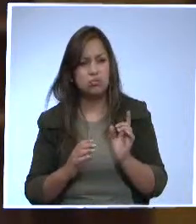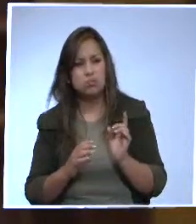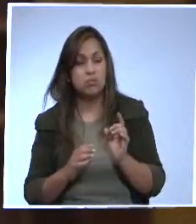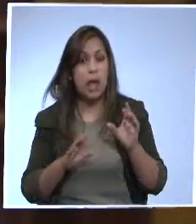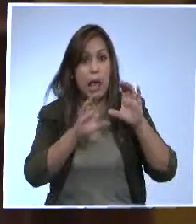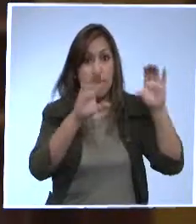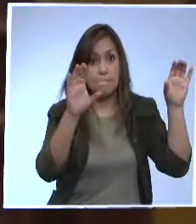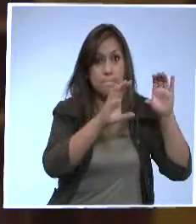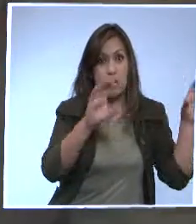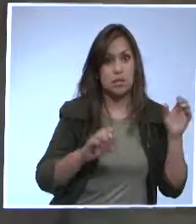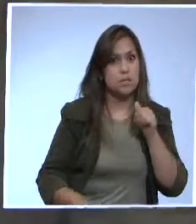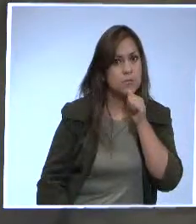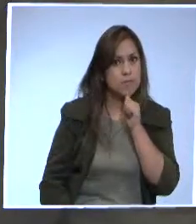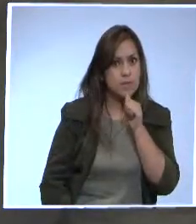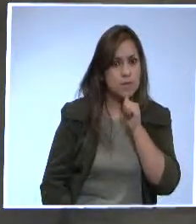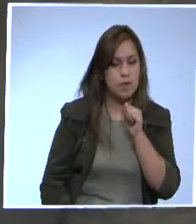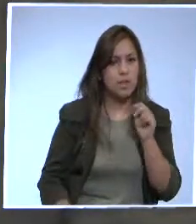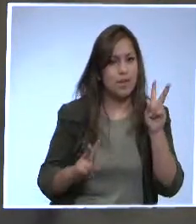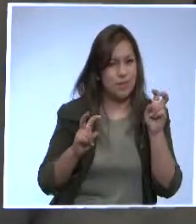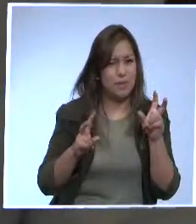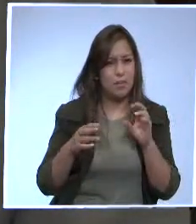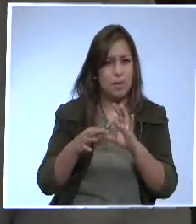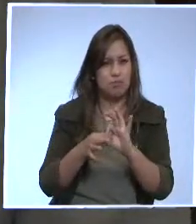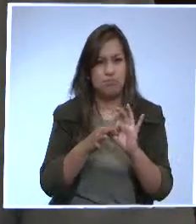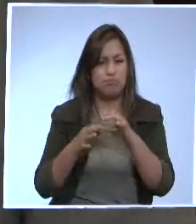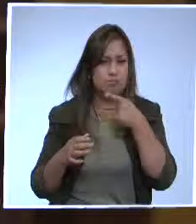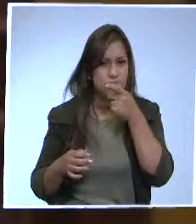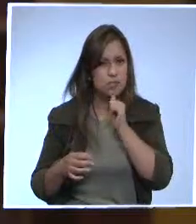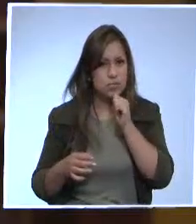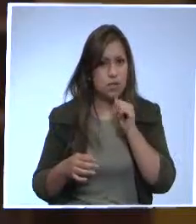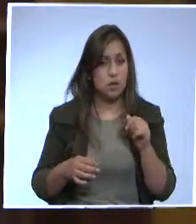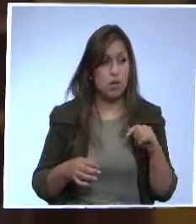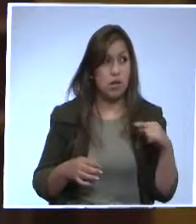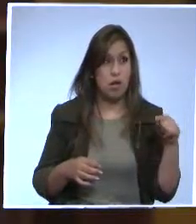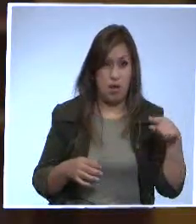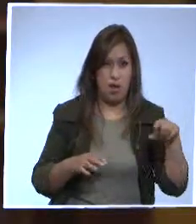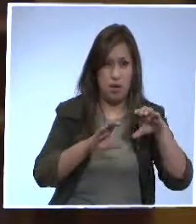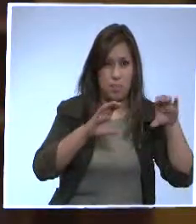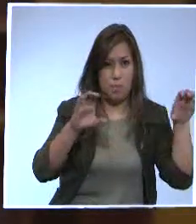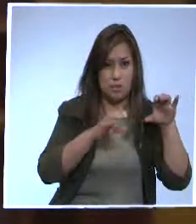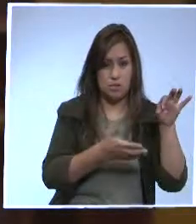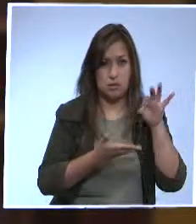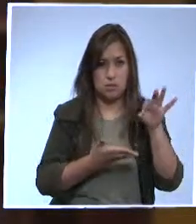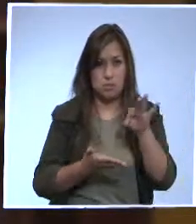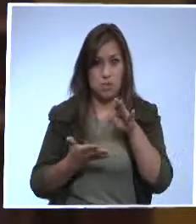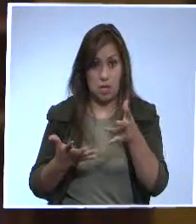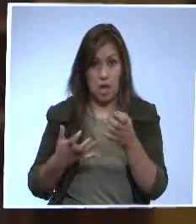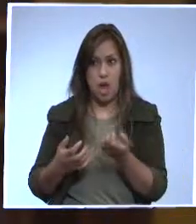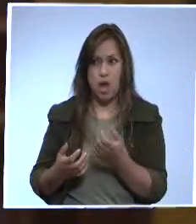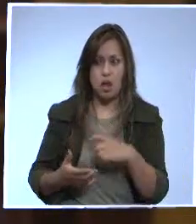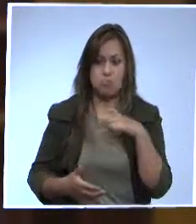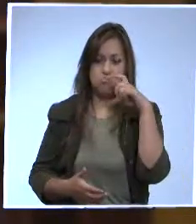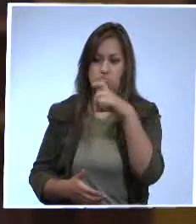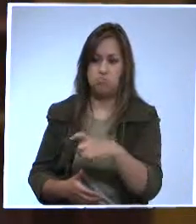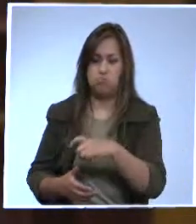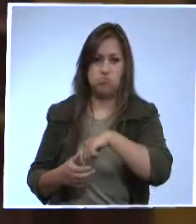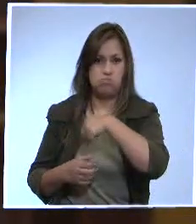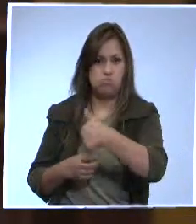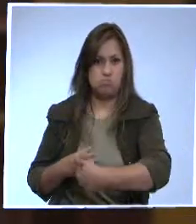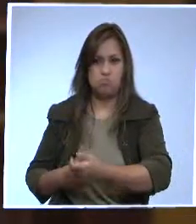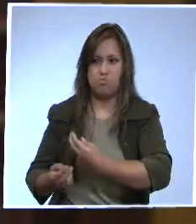estamos hablando de estos conceptos de asociaciones con el sector público y es bastante amplia como les decía esto se ha transformado en un polo de desarrollo